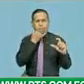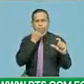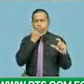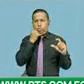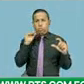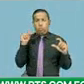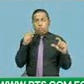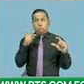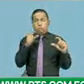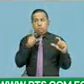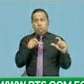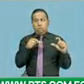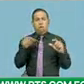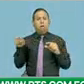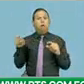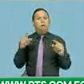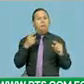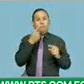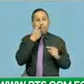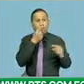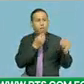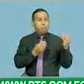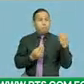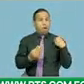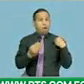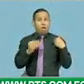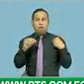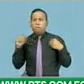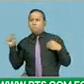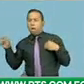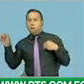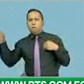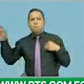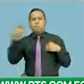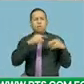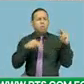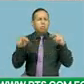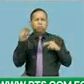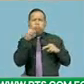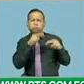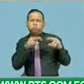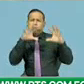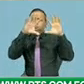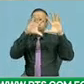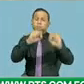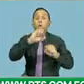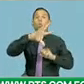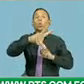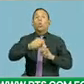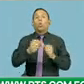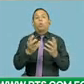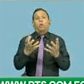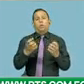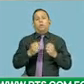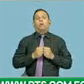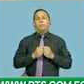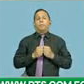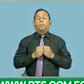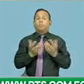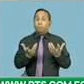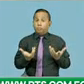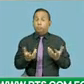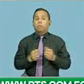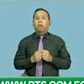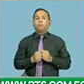para también tratar de ubicar a las personas, ¿verdad? O las personas que se encontraban al borde de la furgoneta,